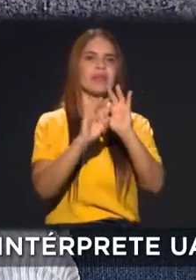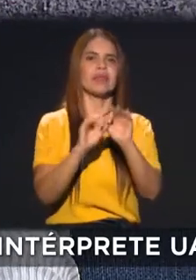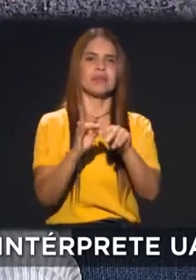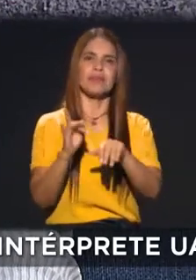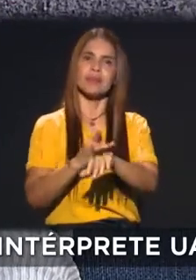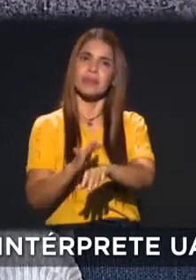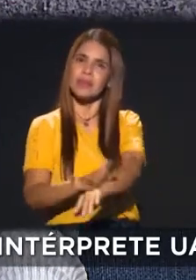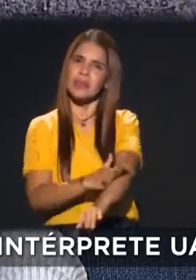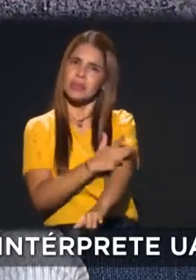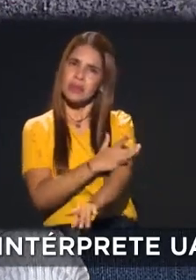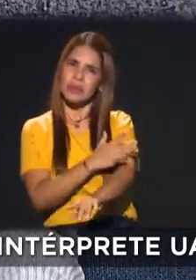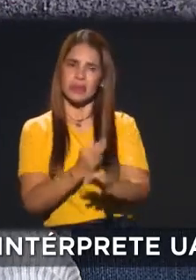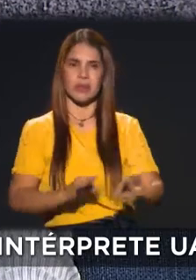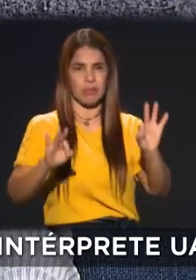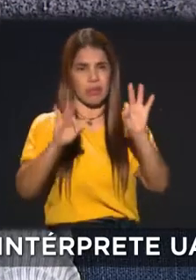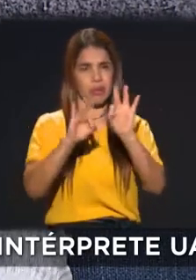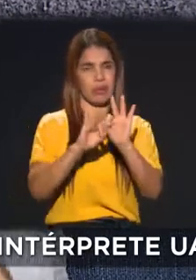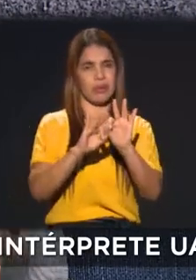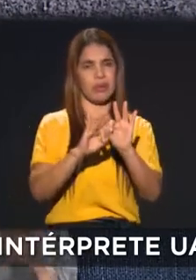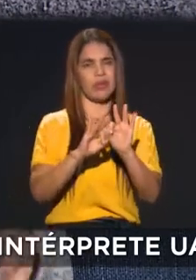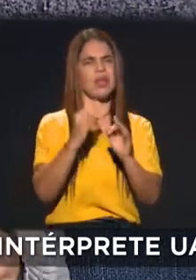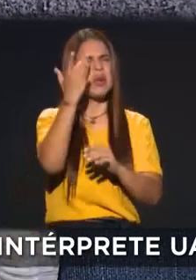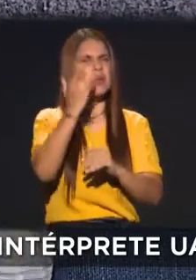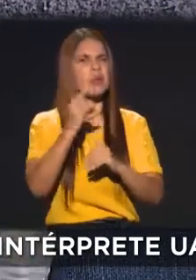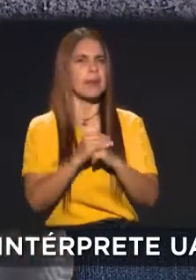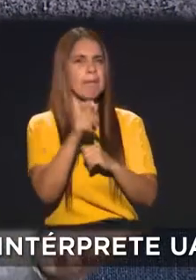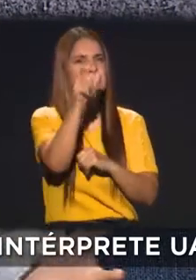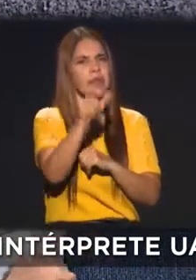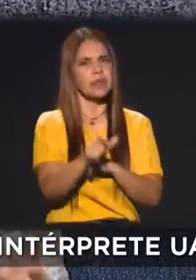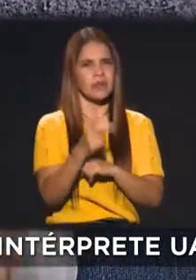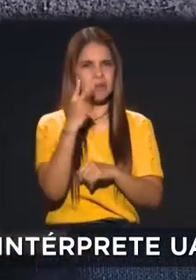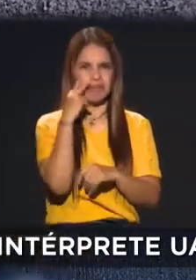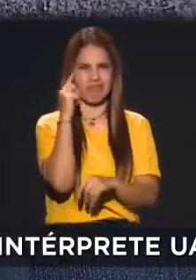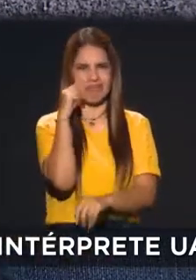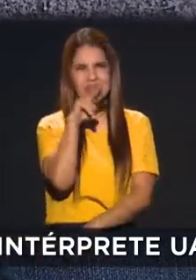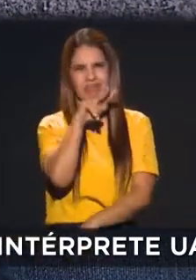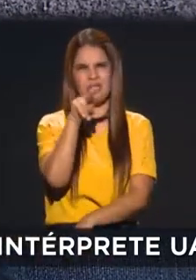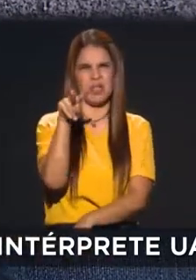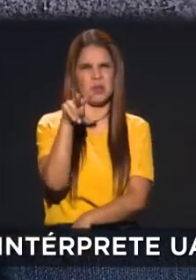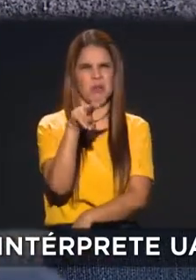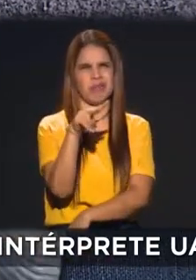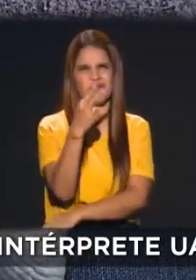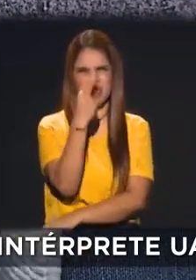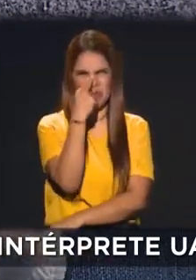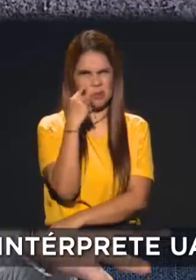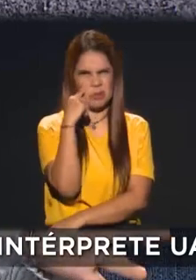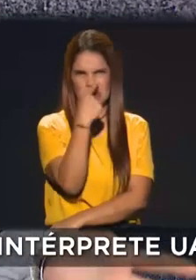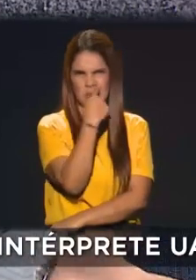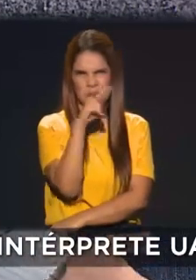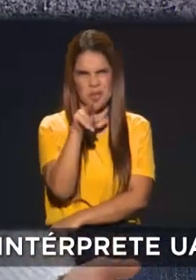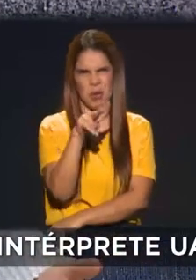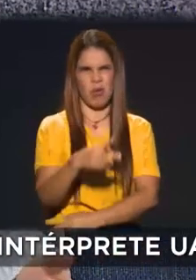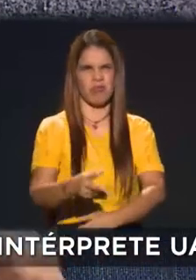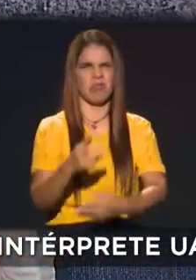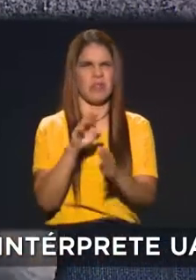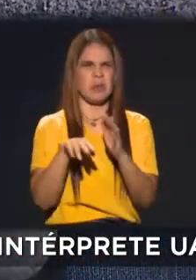las emociones pueden jugar un rol protagónico en la medida en que cuando una persona, por ejemplo, está mirando feo o está cruzada de brazos o algo, eso puede señalar